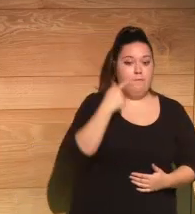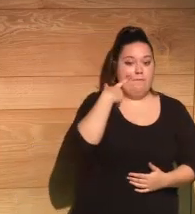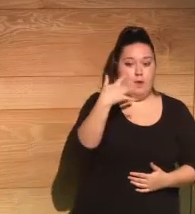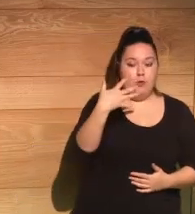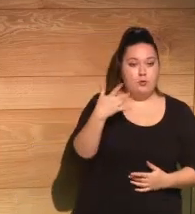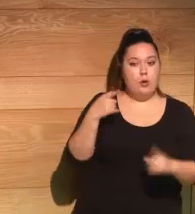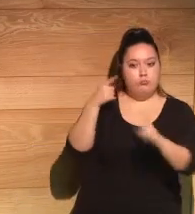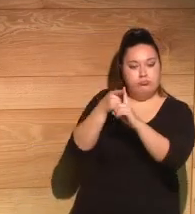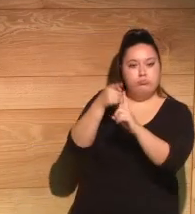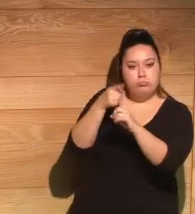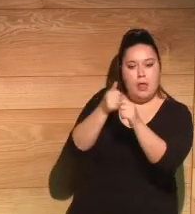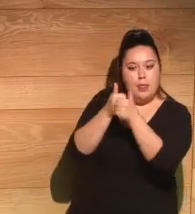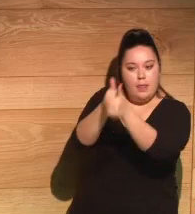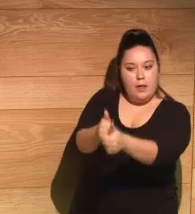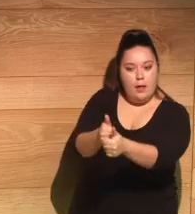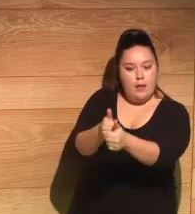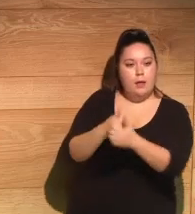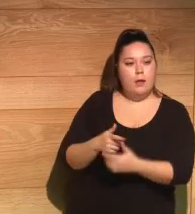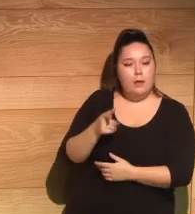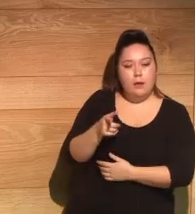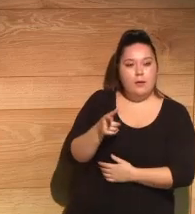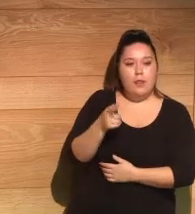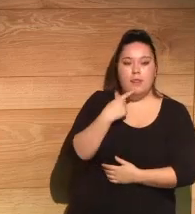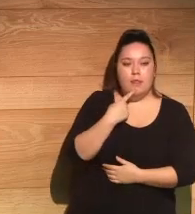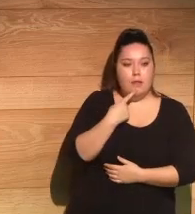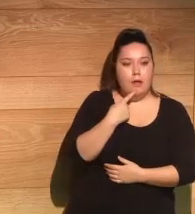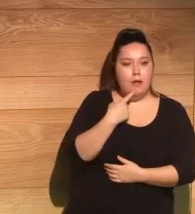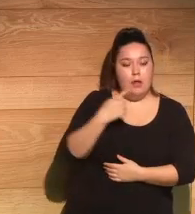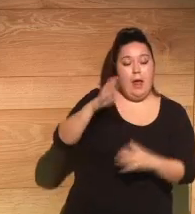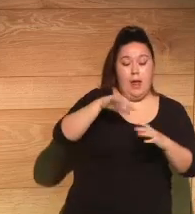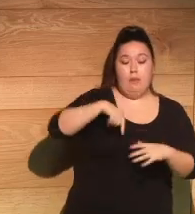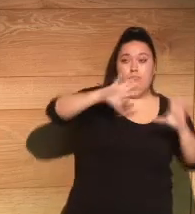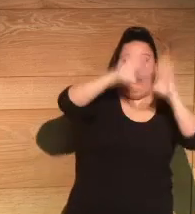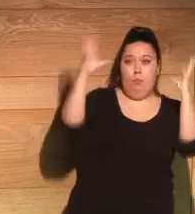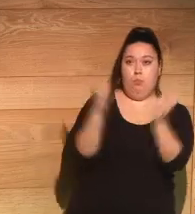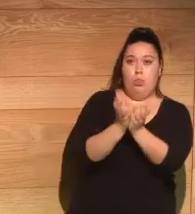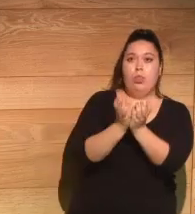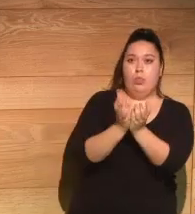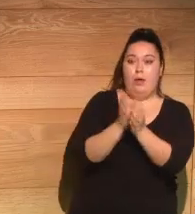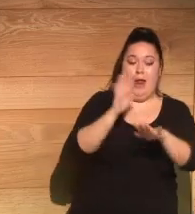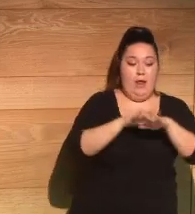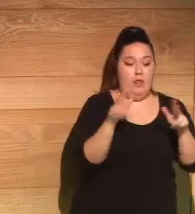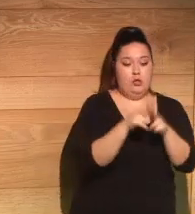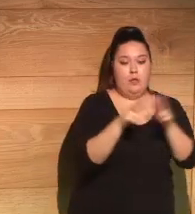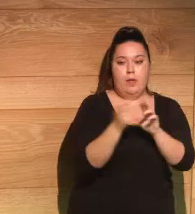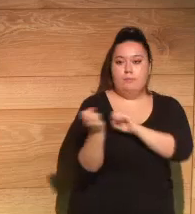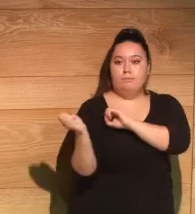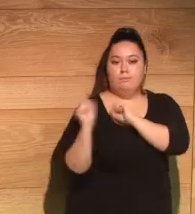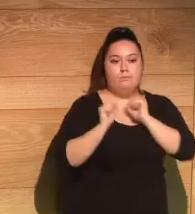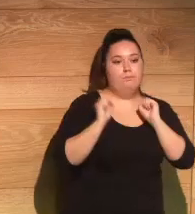que es Donna Haraway, que ella propone en este mundo, dice, bueno, lo que tenemos que hacer es pasar de las redes y hacer